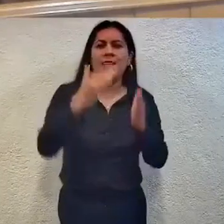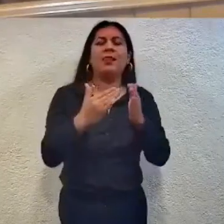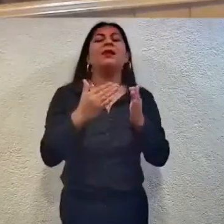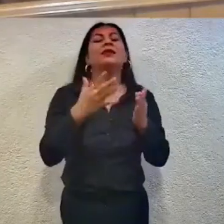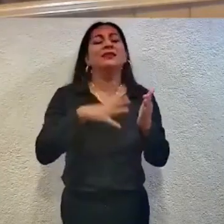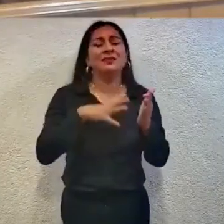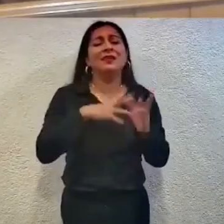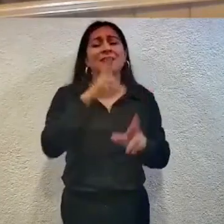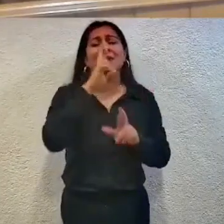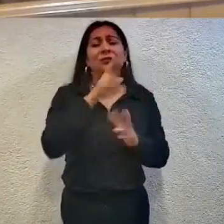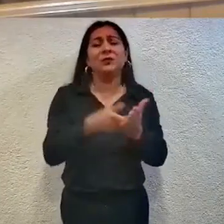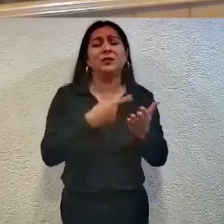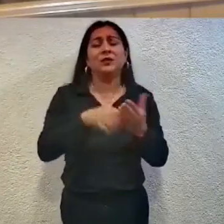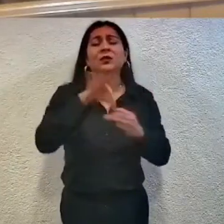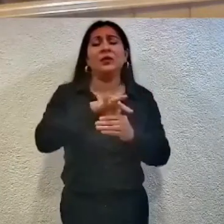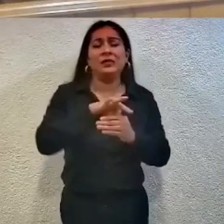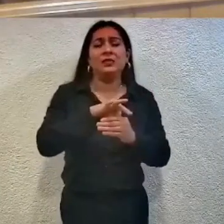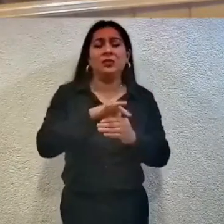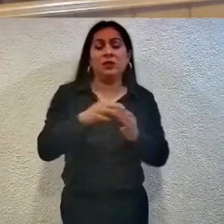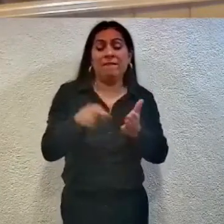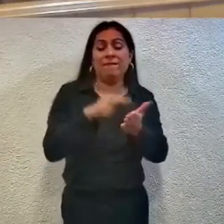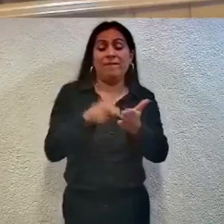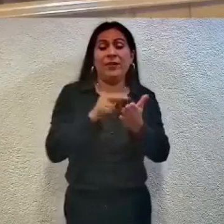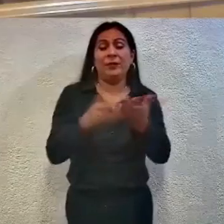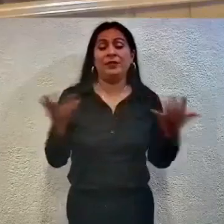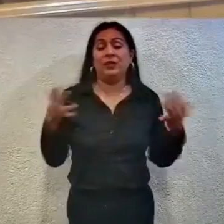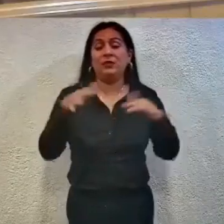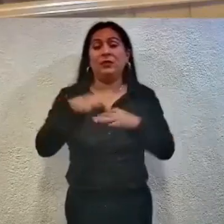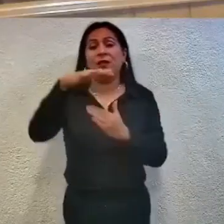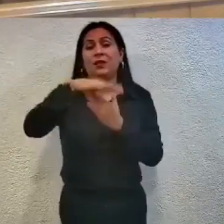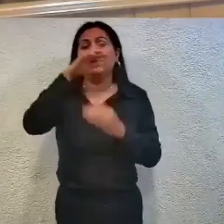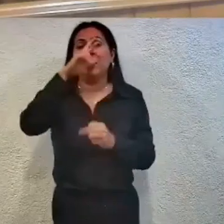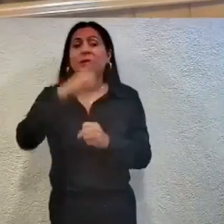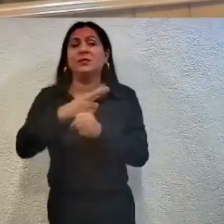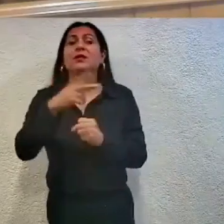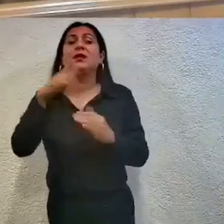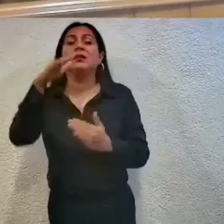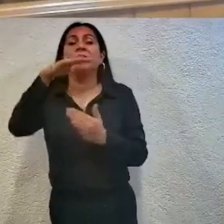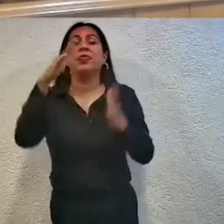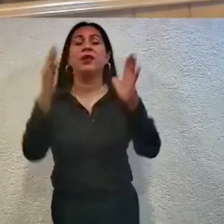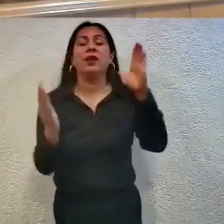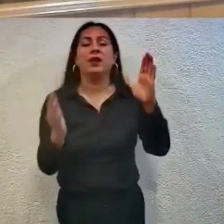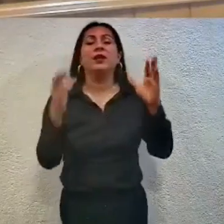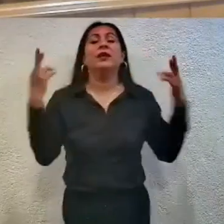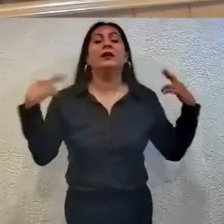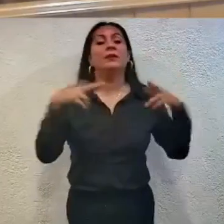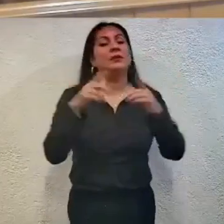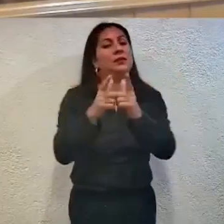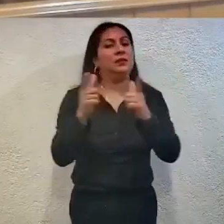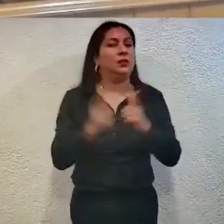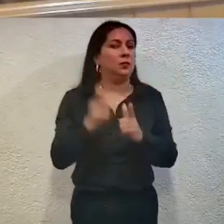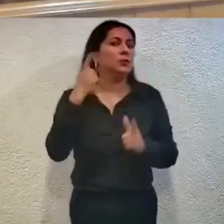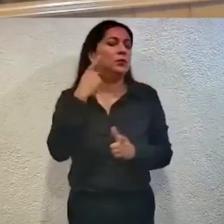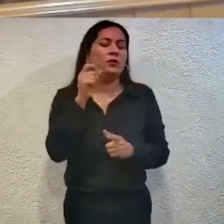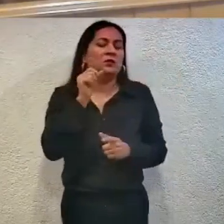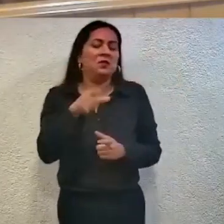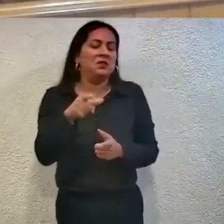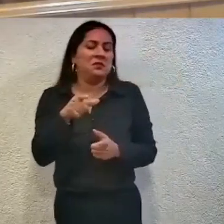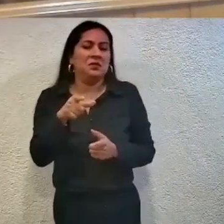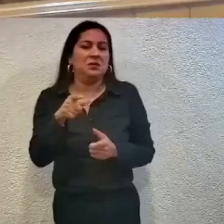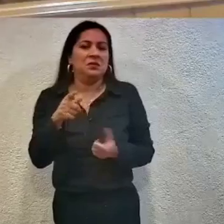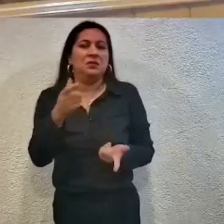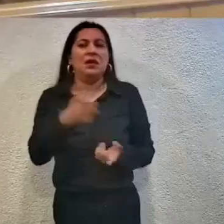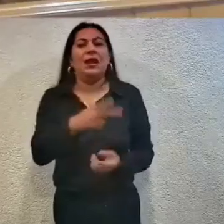y cómputo de la casilla sí contenía resultados de votación y firmas de los integrantes de la mesa directiva de casilla y